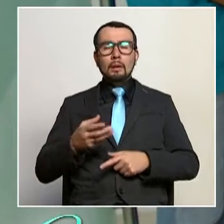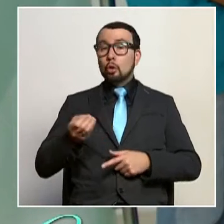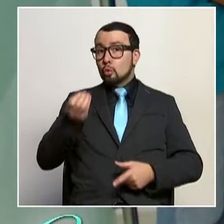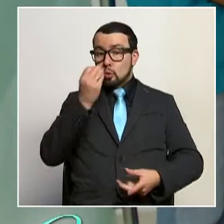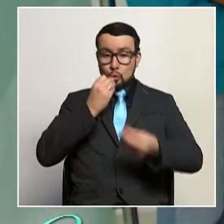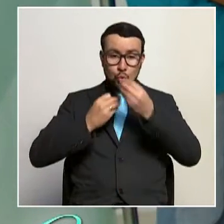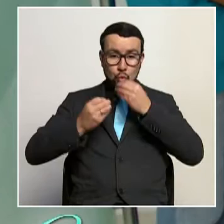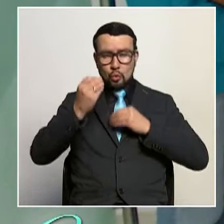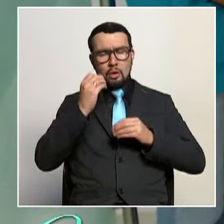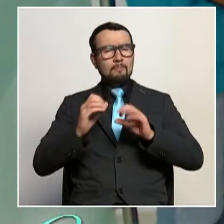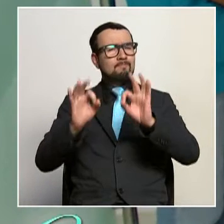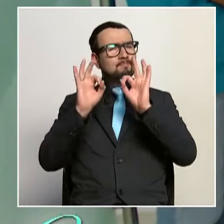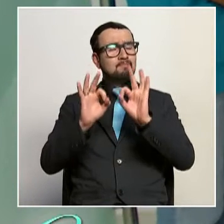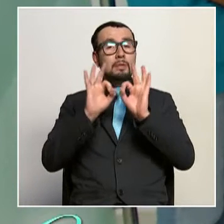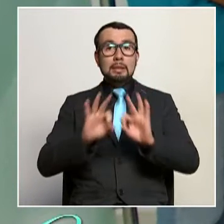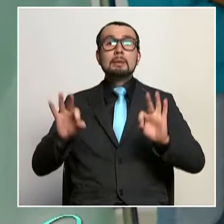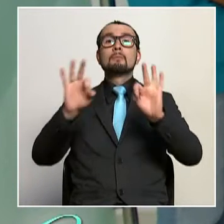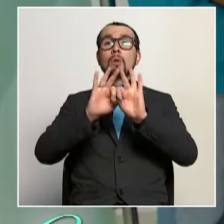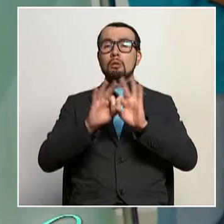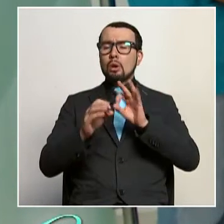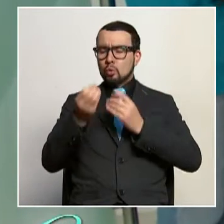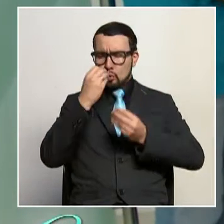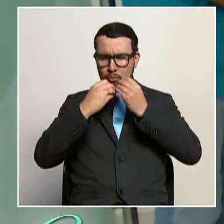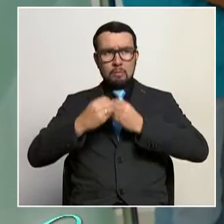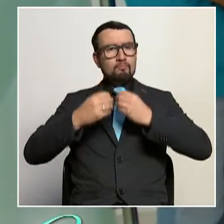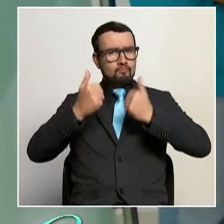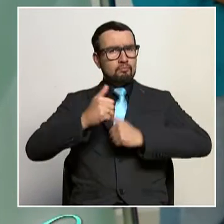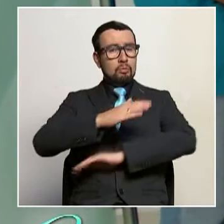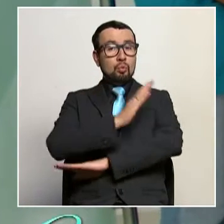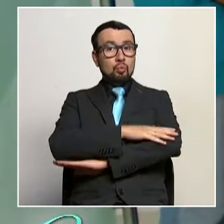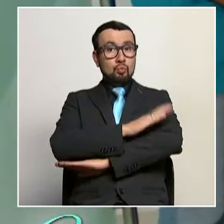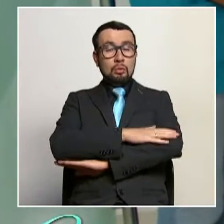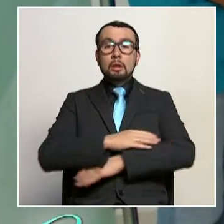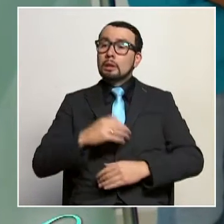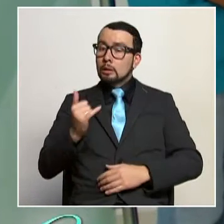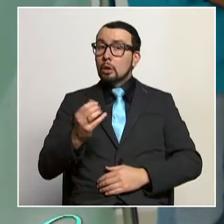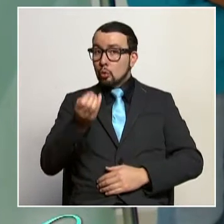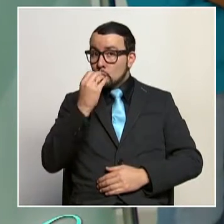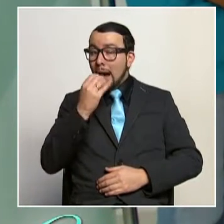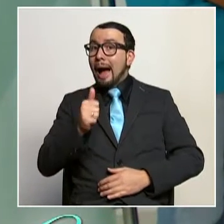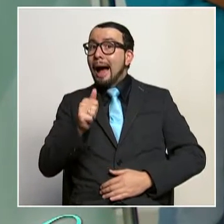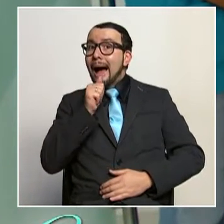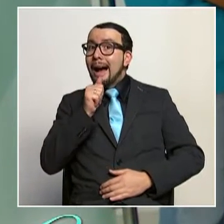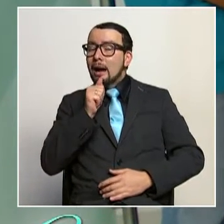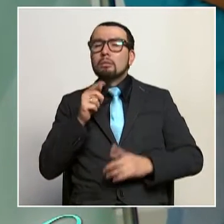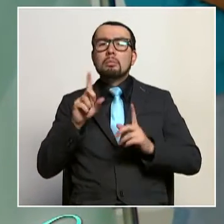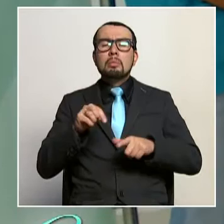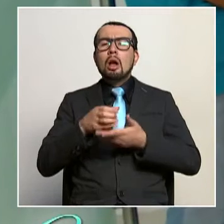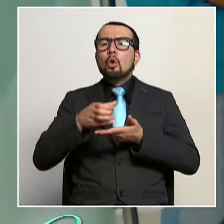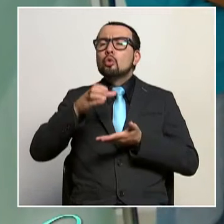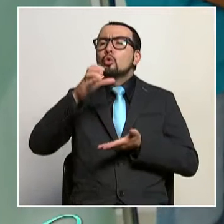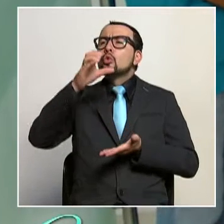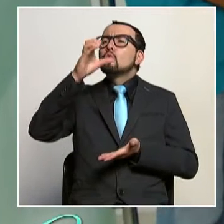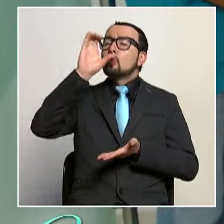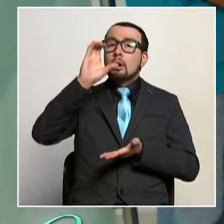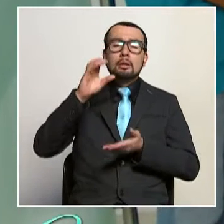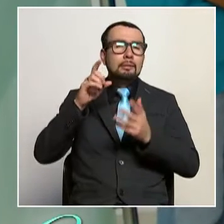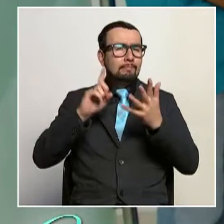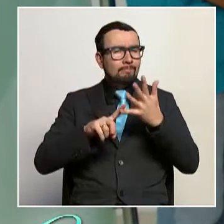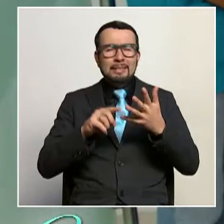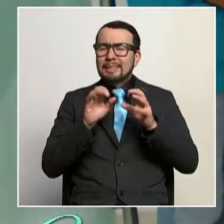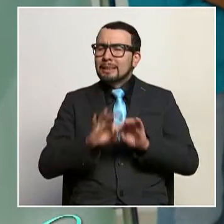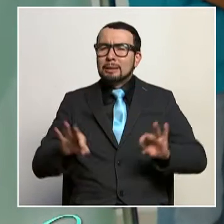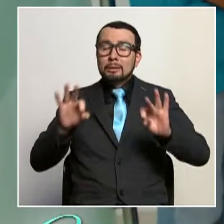alimentación como un hecho fundamental en el proceso de un paciente, la ingesta de agua y una cosa muy importante y que los